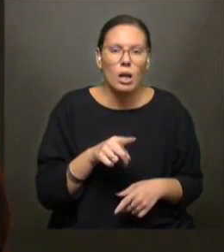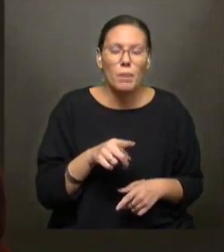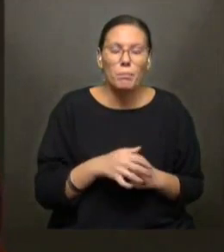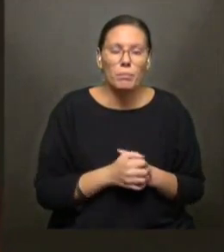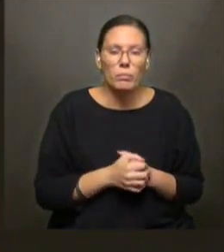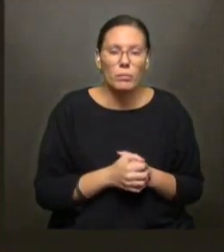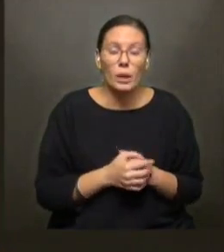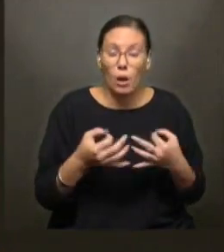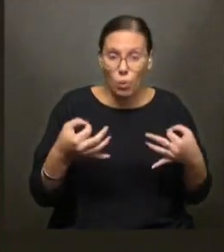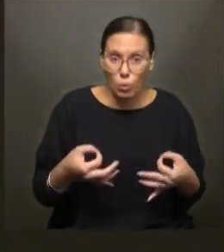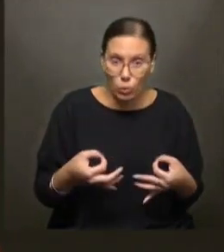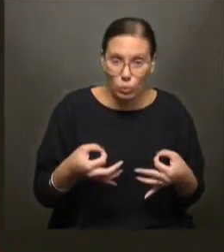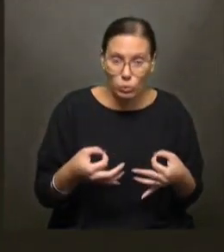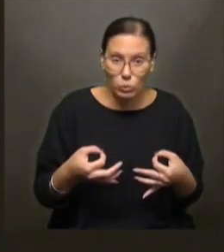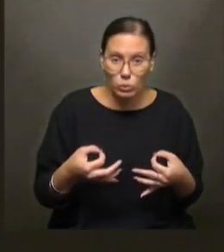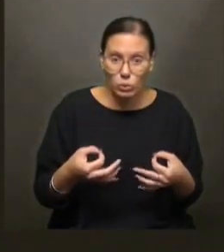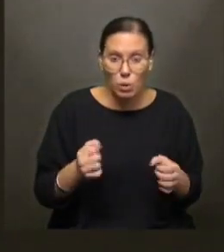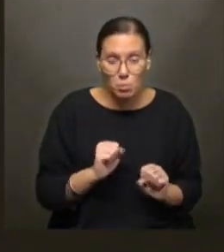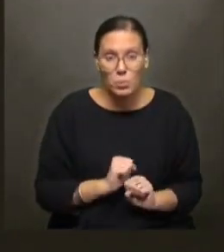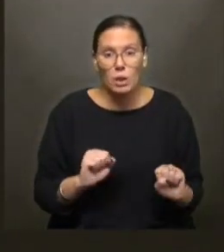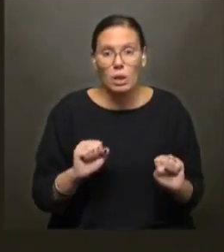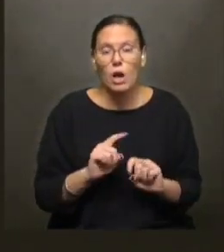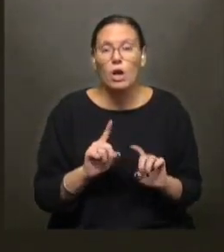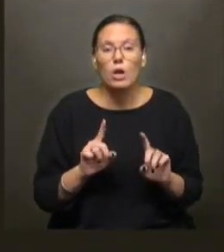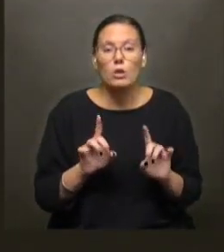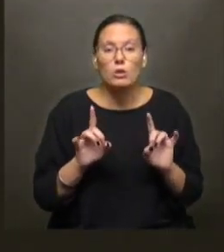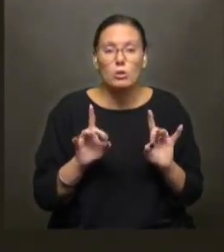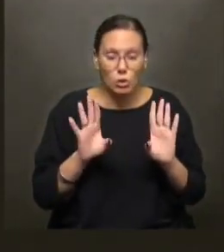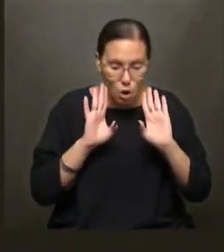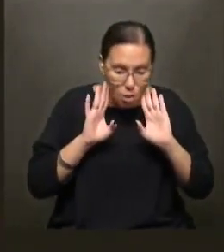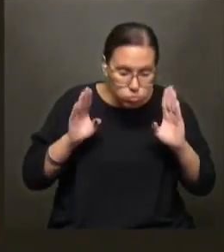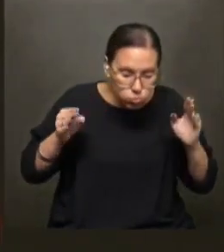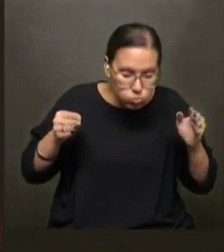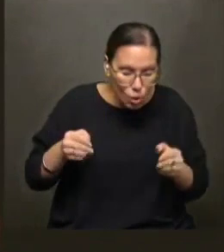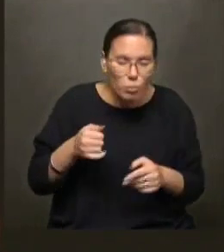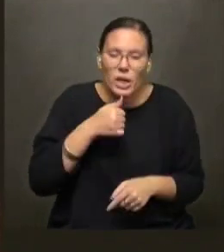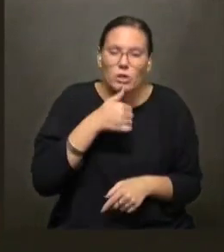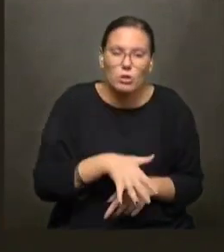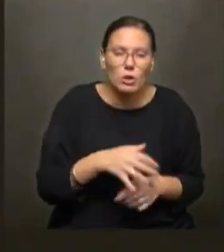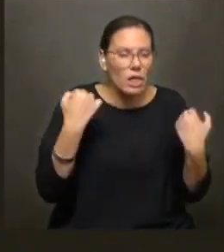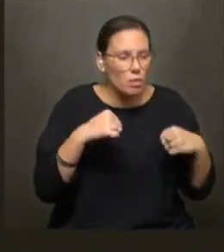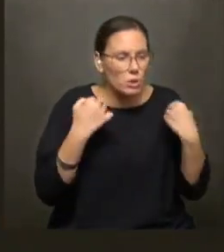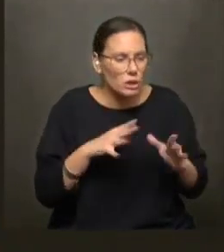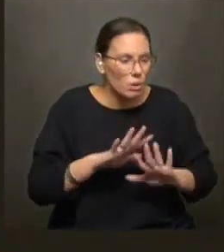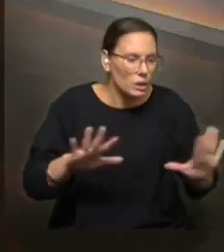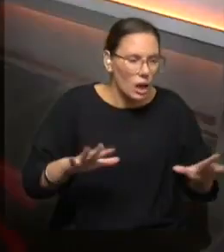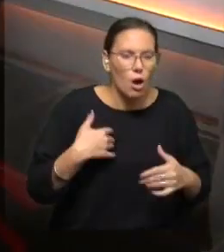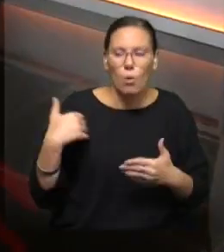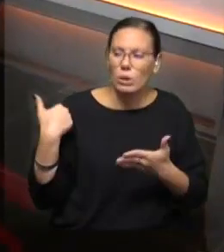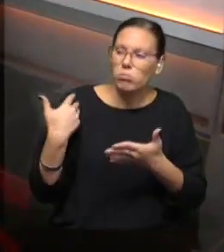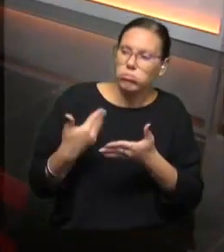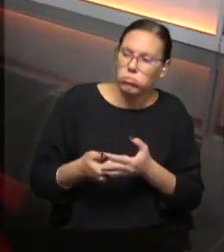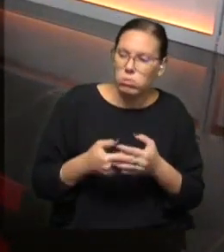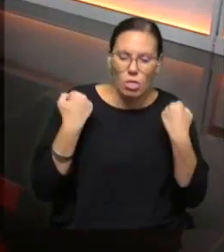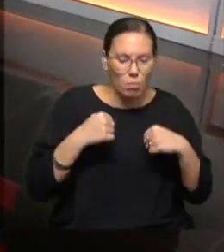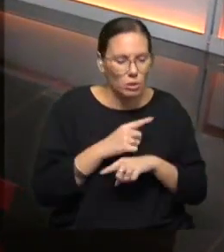y que solamente tiene esa capacidad de no solamente centrarse en una anécdota deportiva puntual o en una trayectoria deportiva